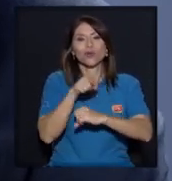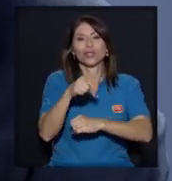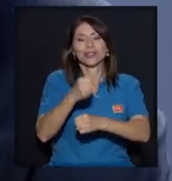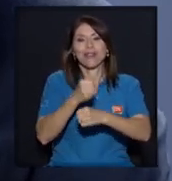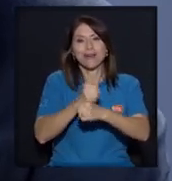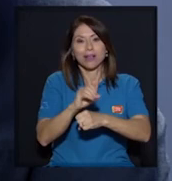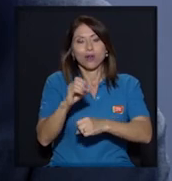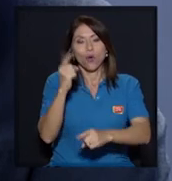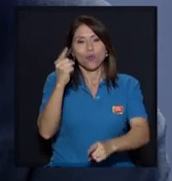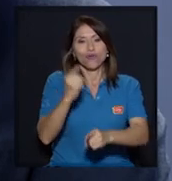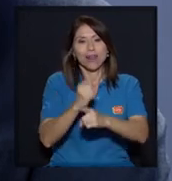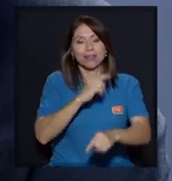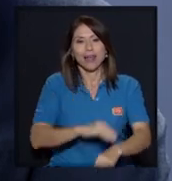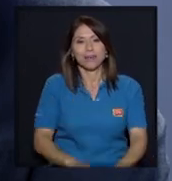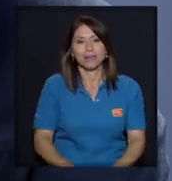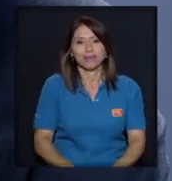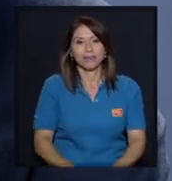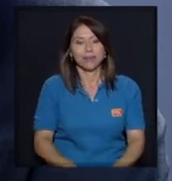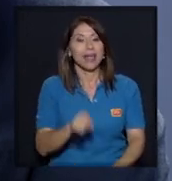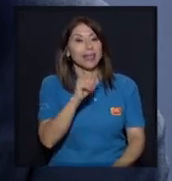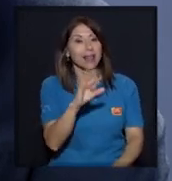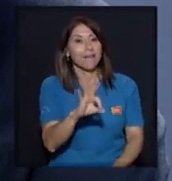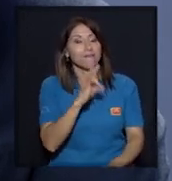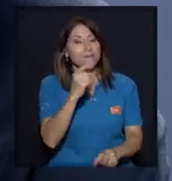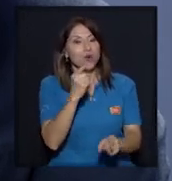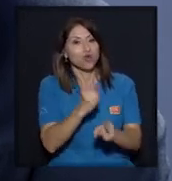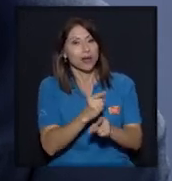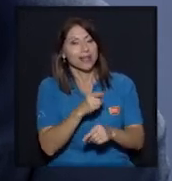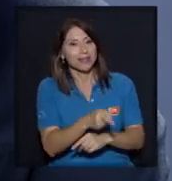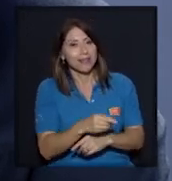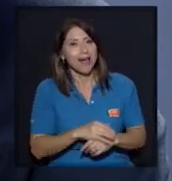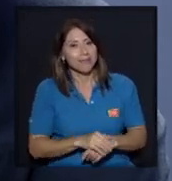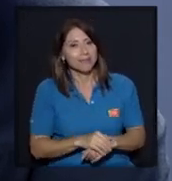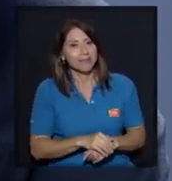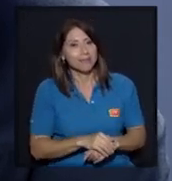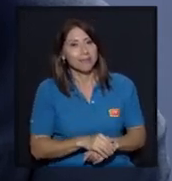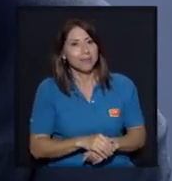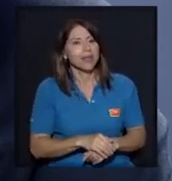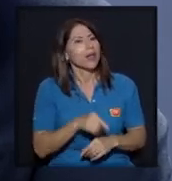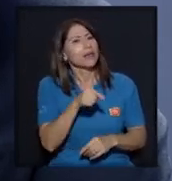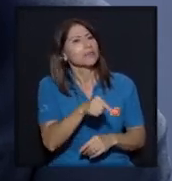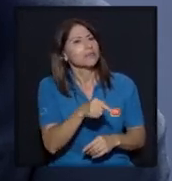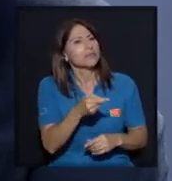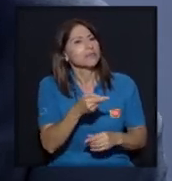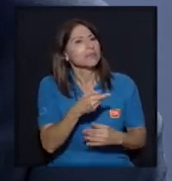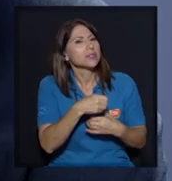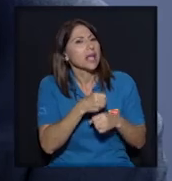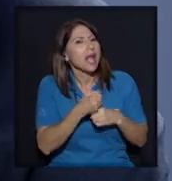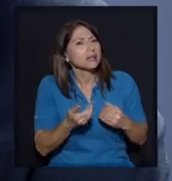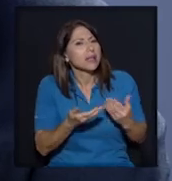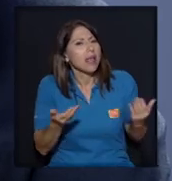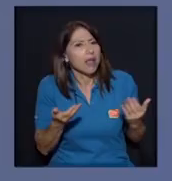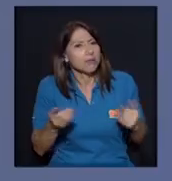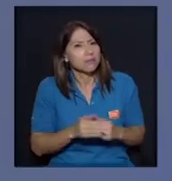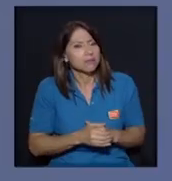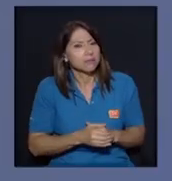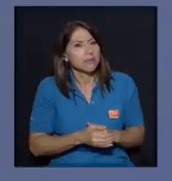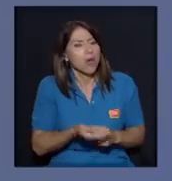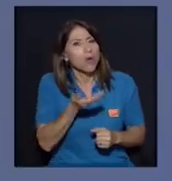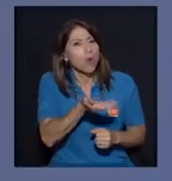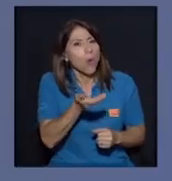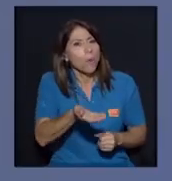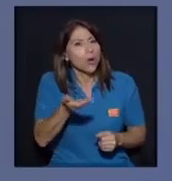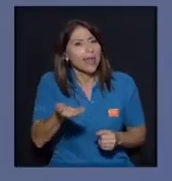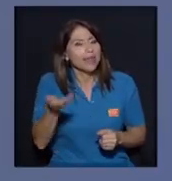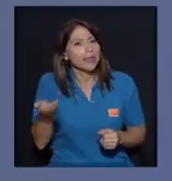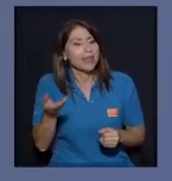correcta. De la manera correcta que se hace, ¿qué cosas se hacen? ¿Cuáles son los componentes